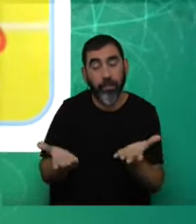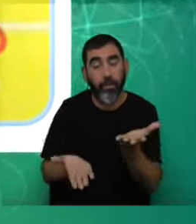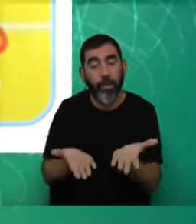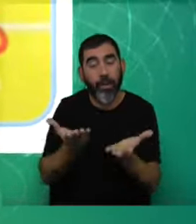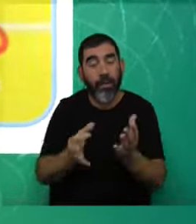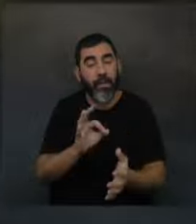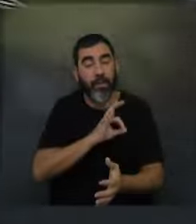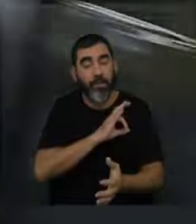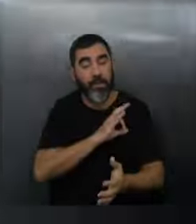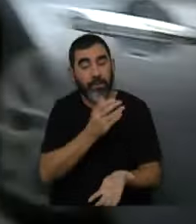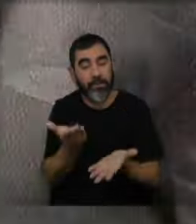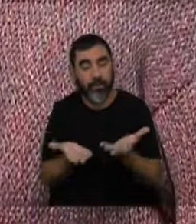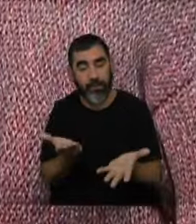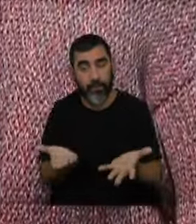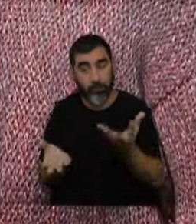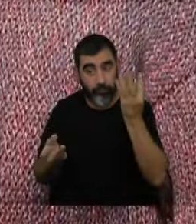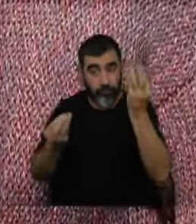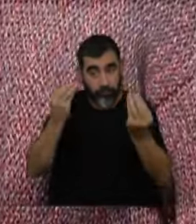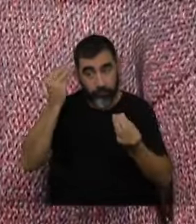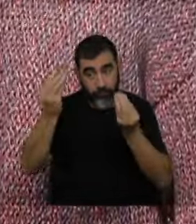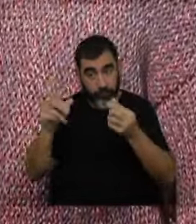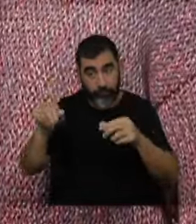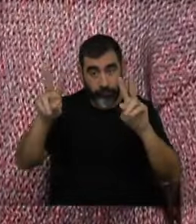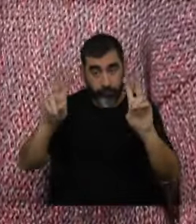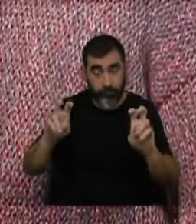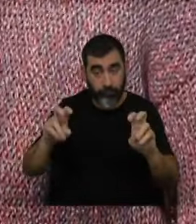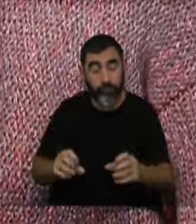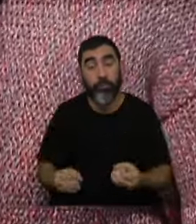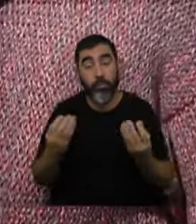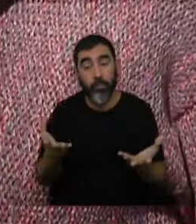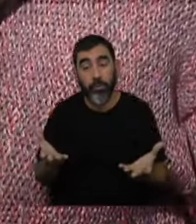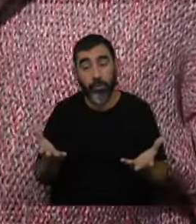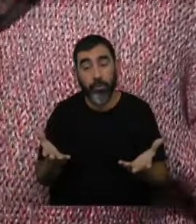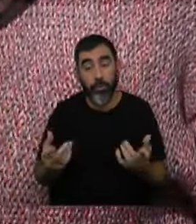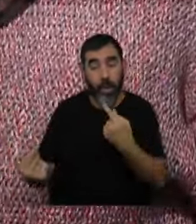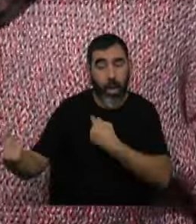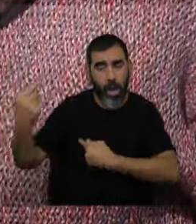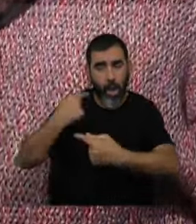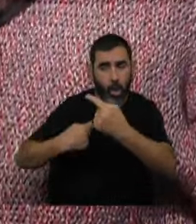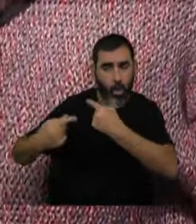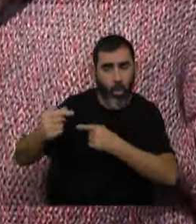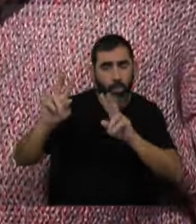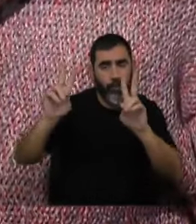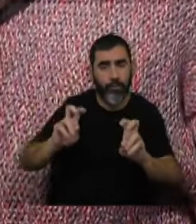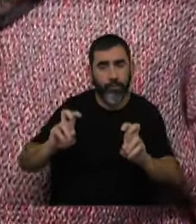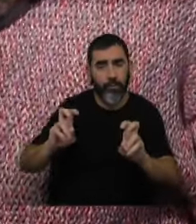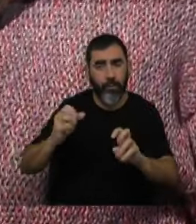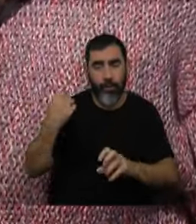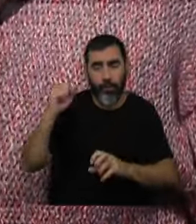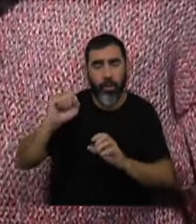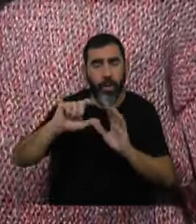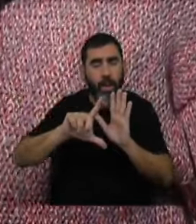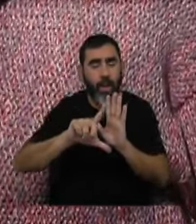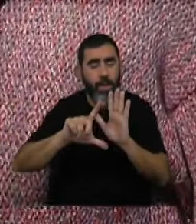eh lo cual a nosotros nos preocupa particularmente porque a nosotros se nos ha acusado mucho Sobre eh que nosotros violamos la